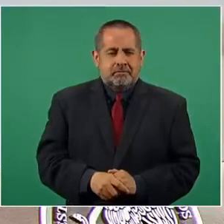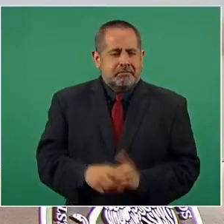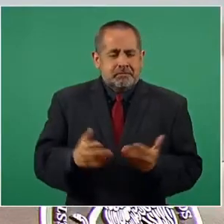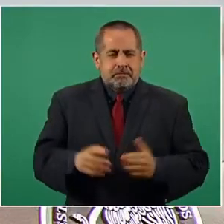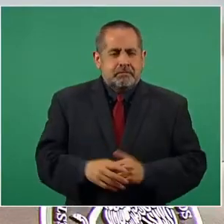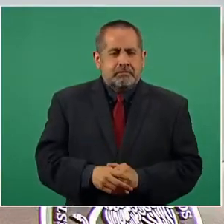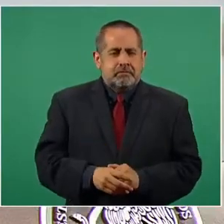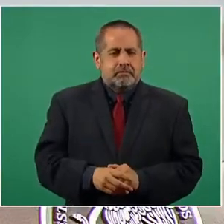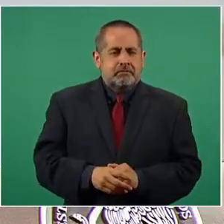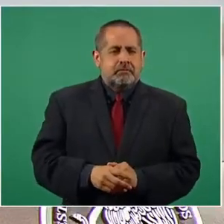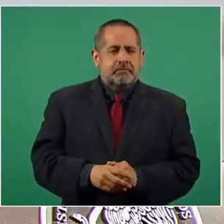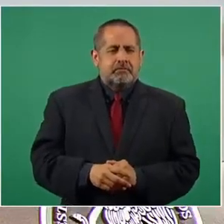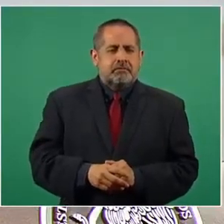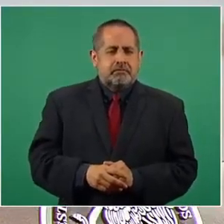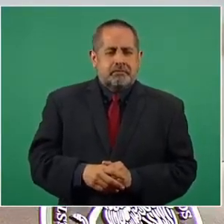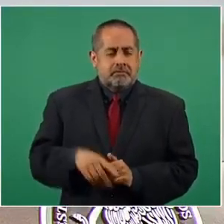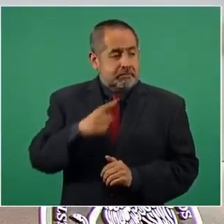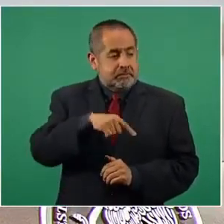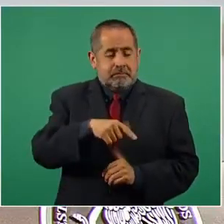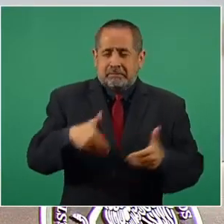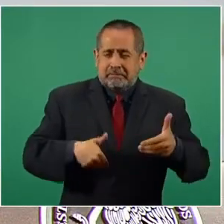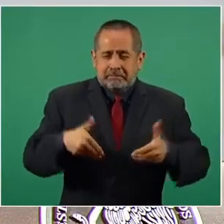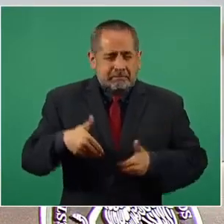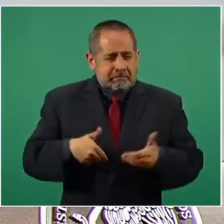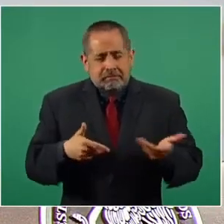Entonces, se molestan